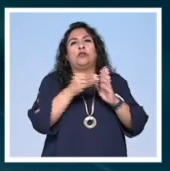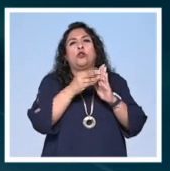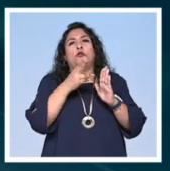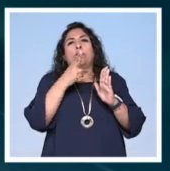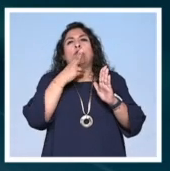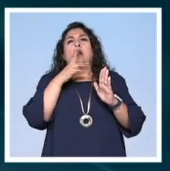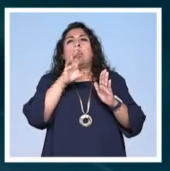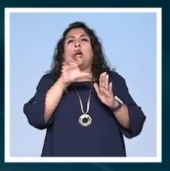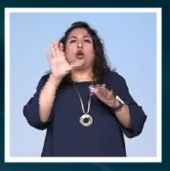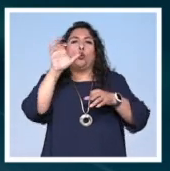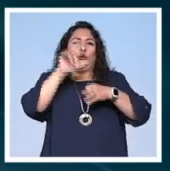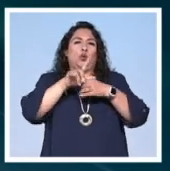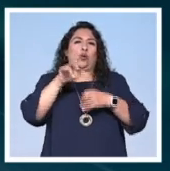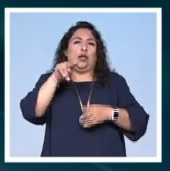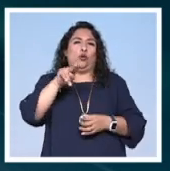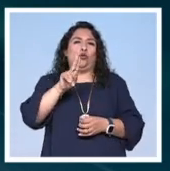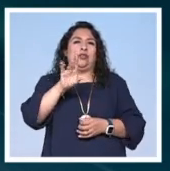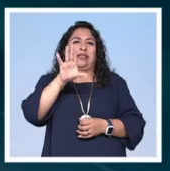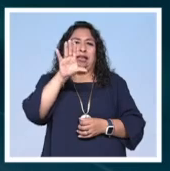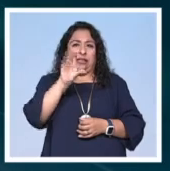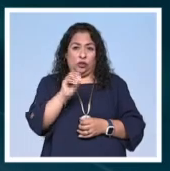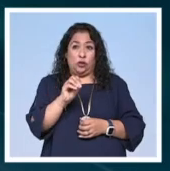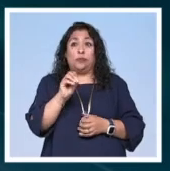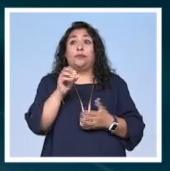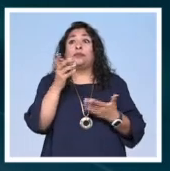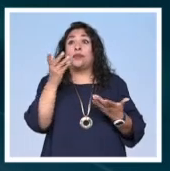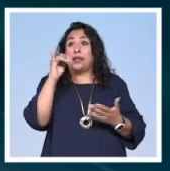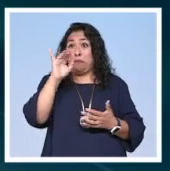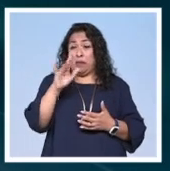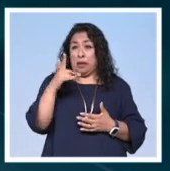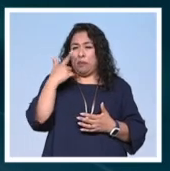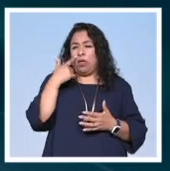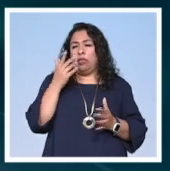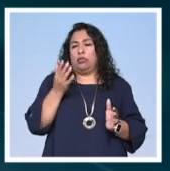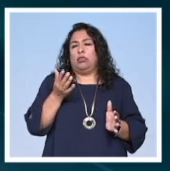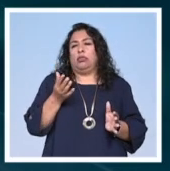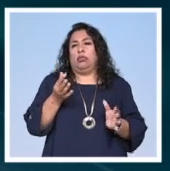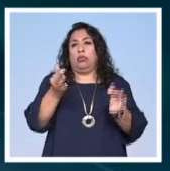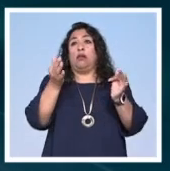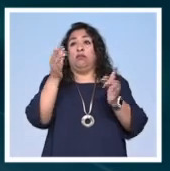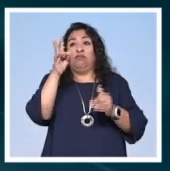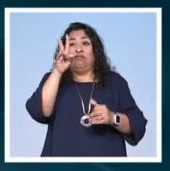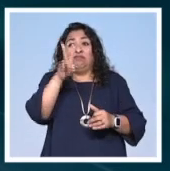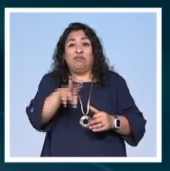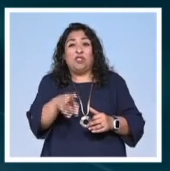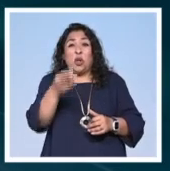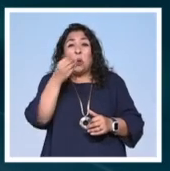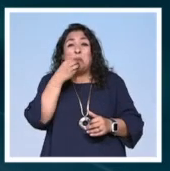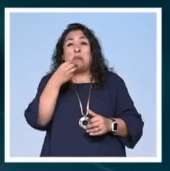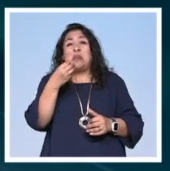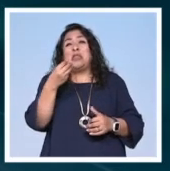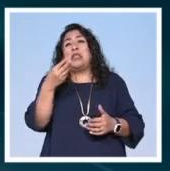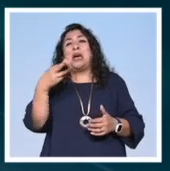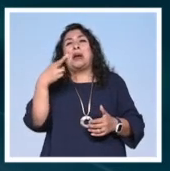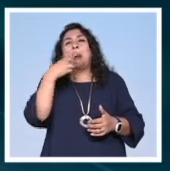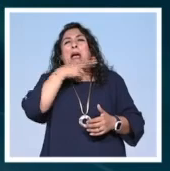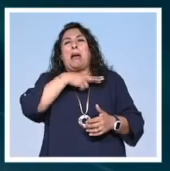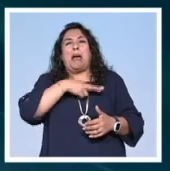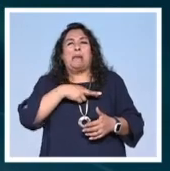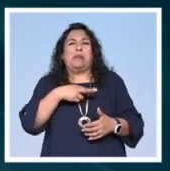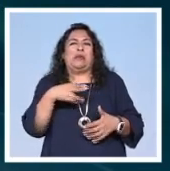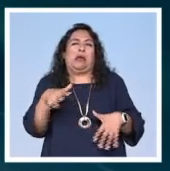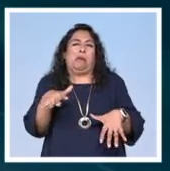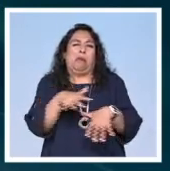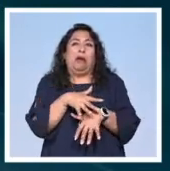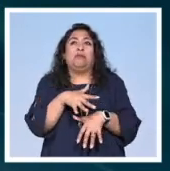patrimonio cultural de la UNESCO no obstante esta imagen refinada en la realidad la comida chatarra o comida rápida